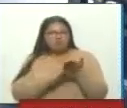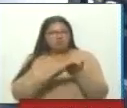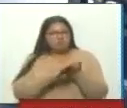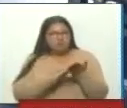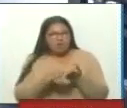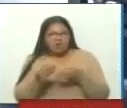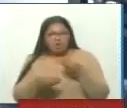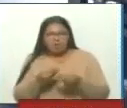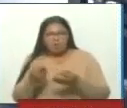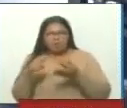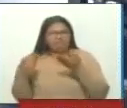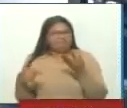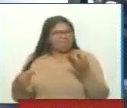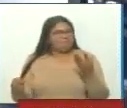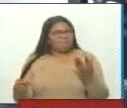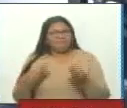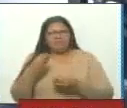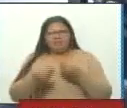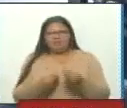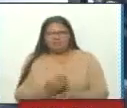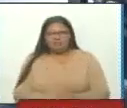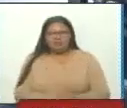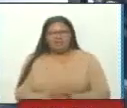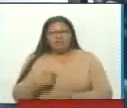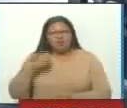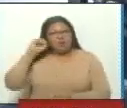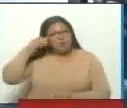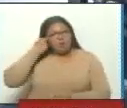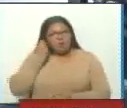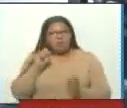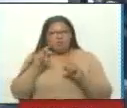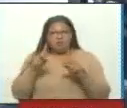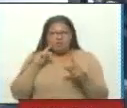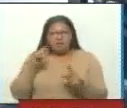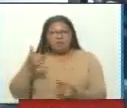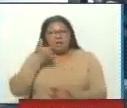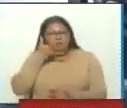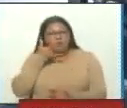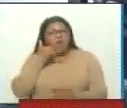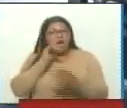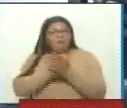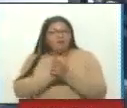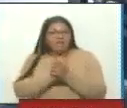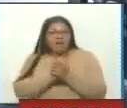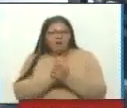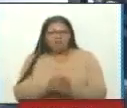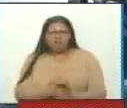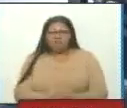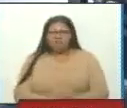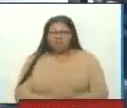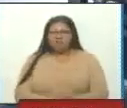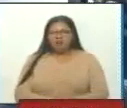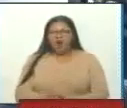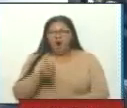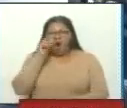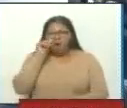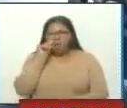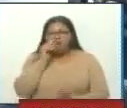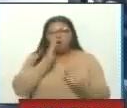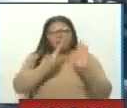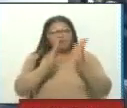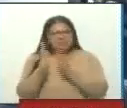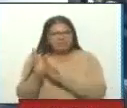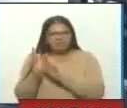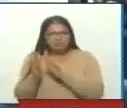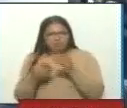hacer muchísimas cosas. Y recuerdo que en una oportunidad me llamó una colega y me dice, mira, Pedro Carreño está organizando que convoquemos